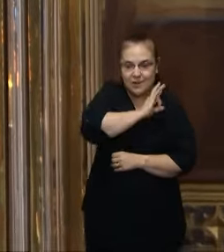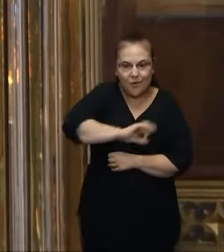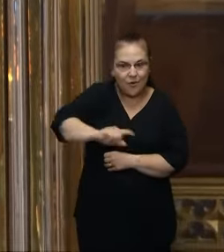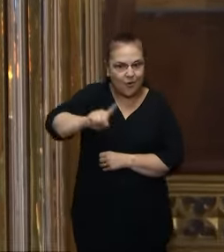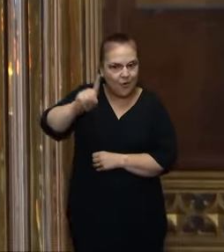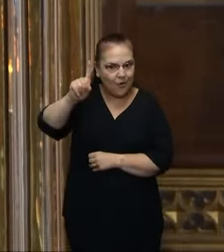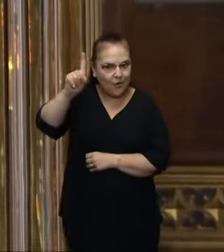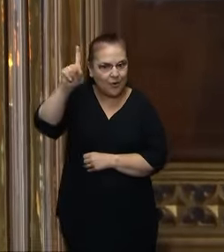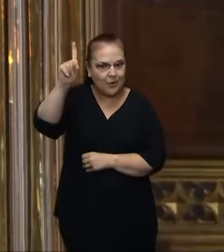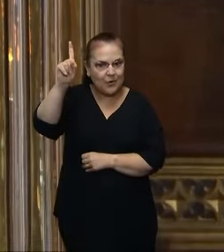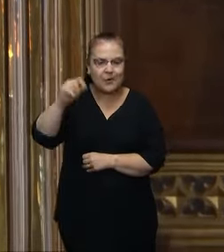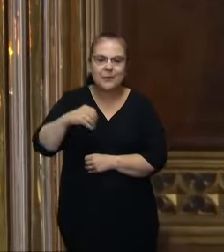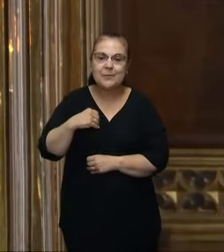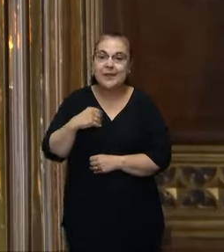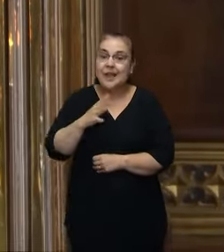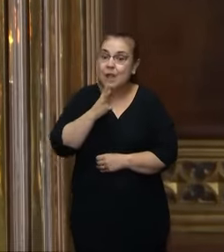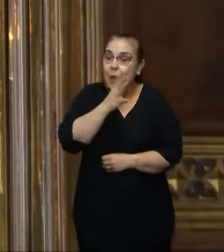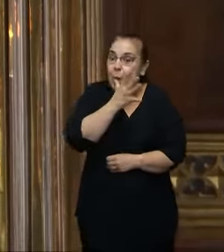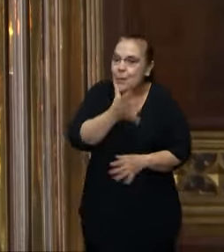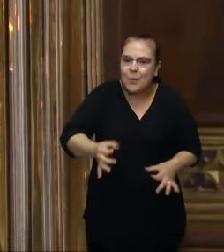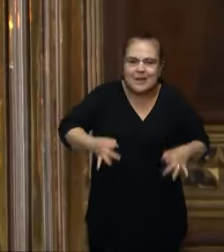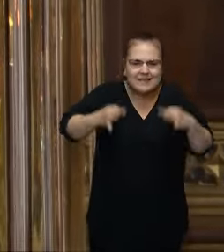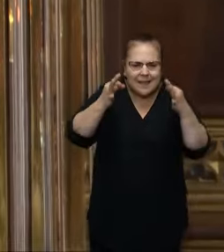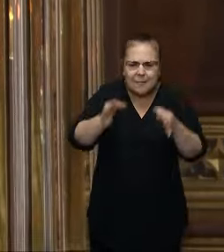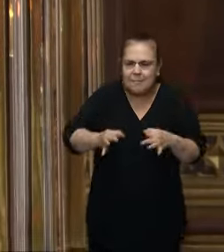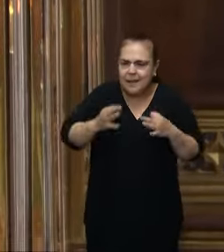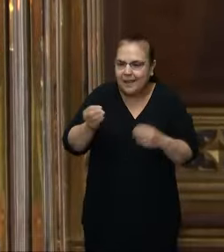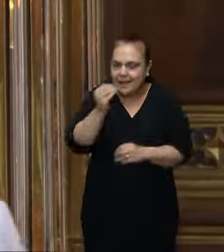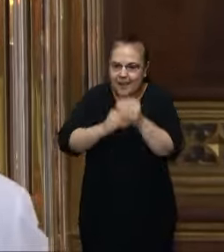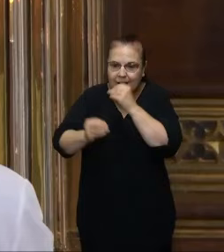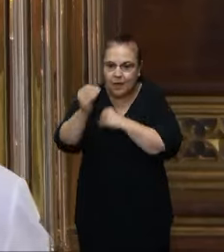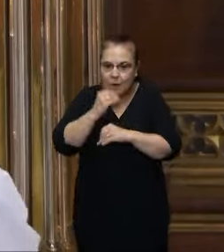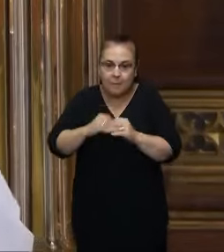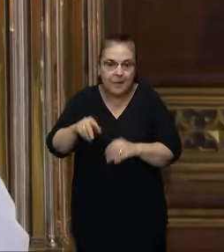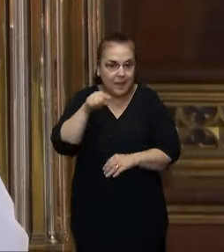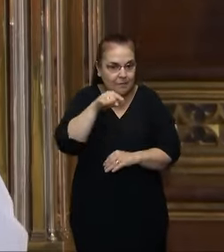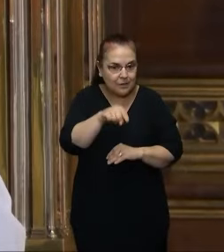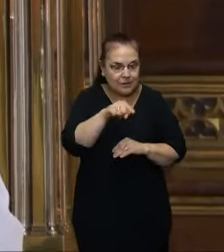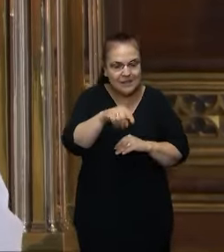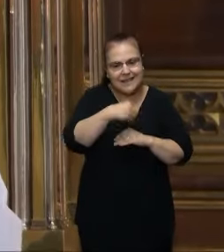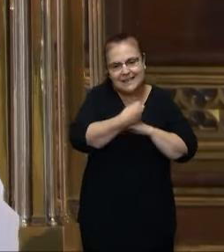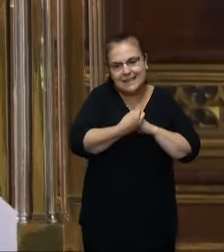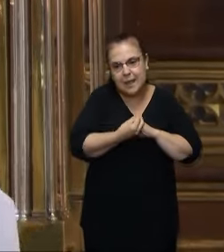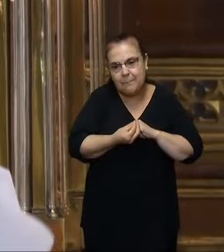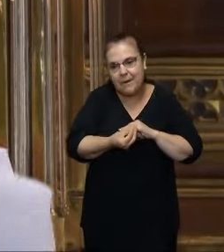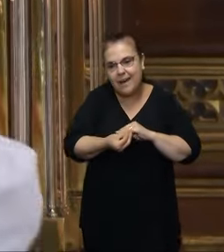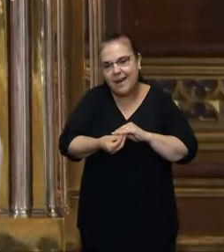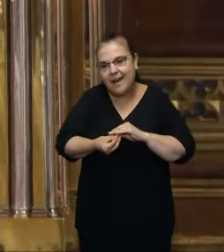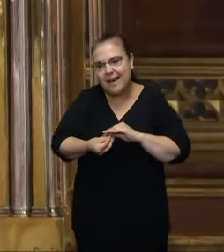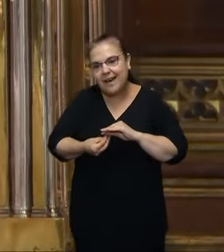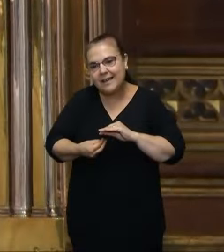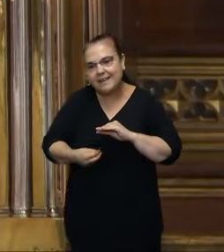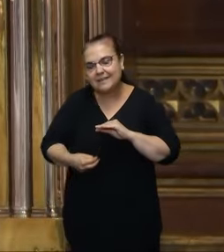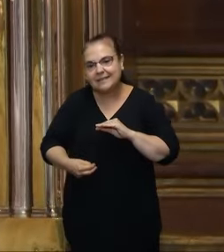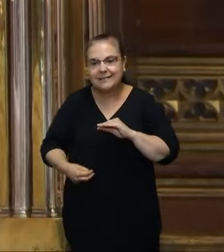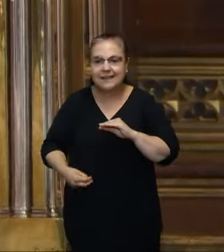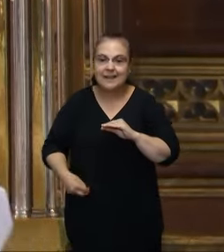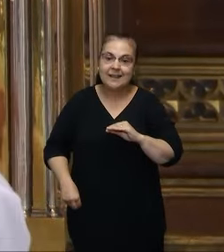señor señor Pues siempre que comemos este